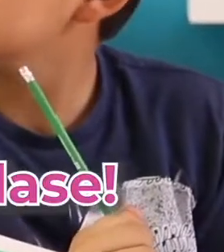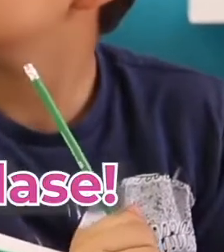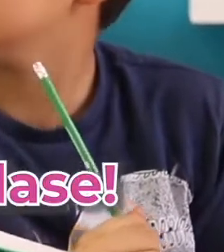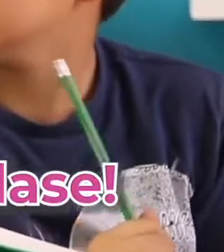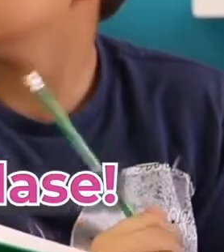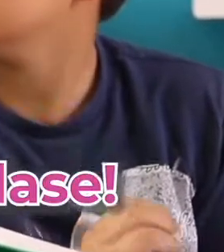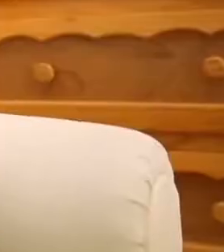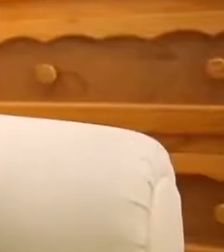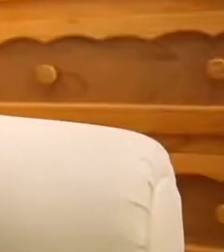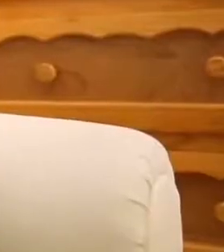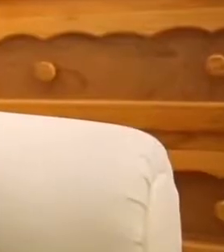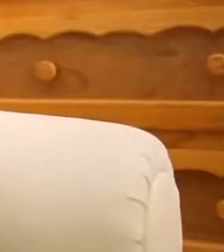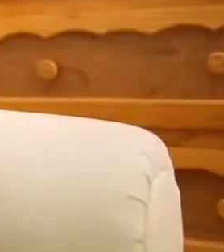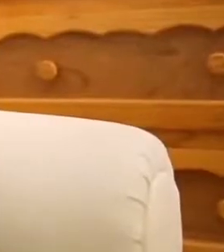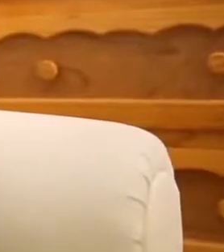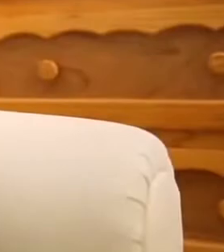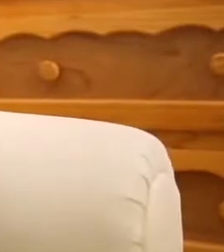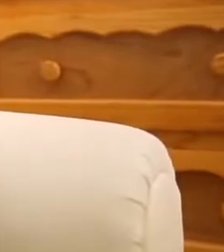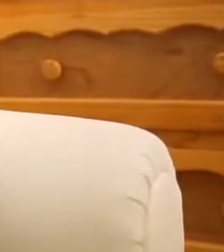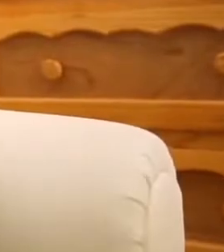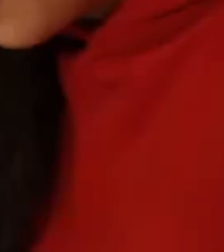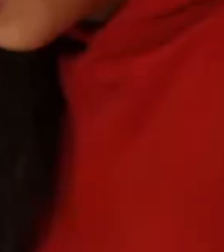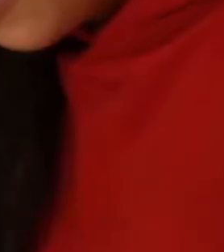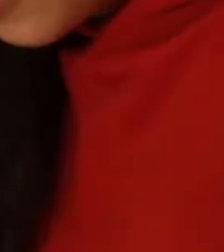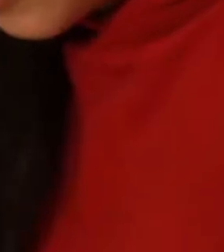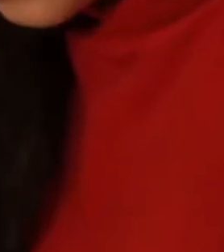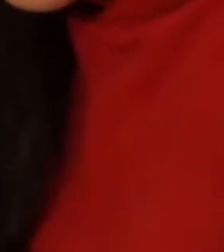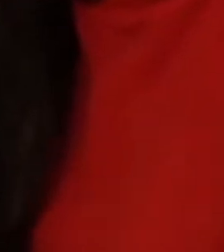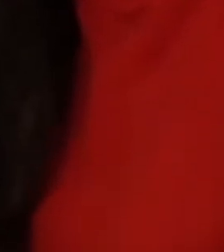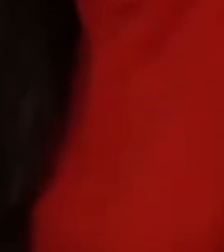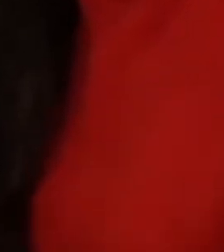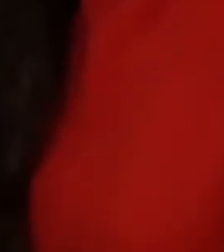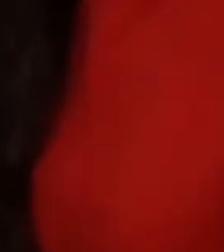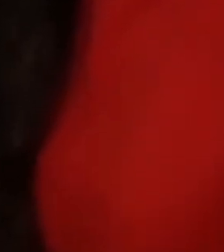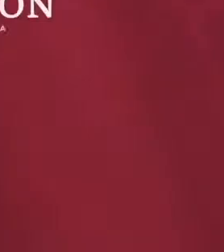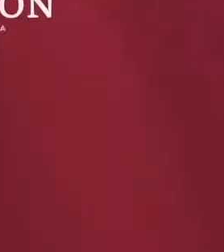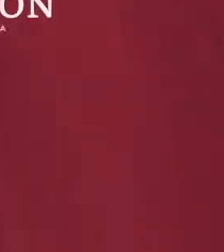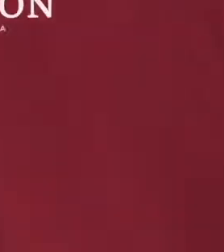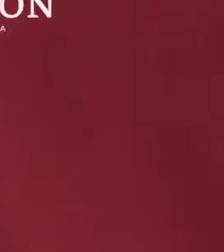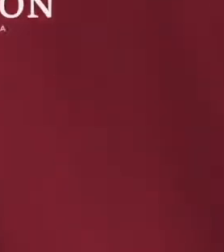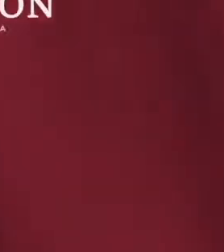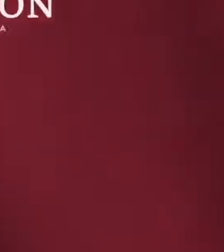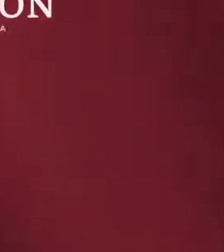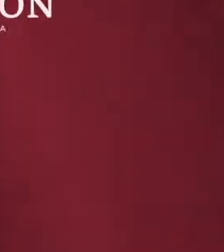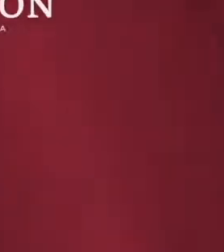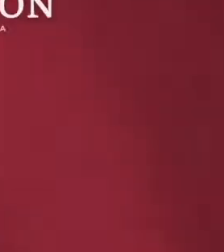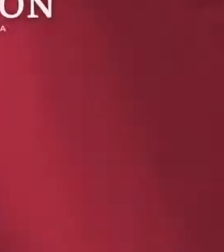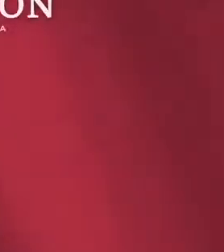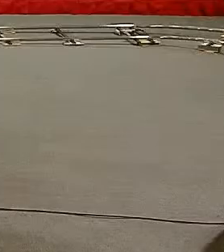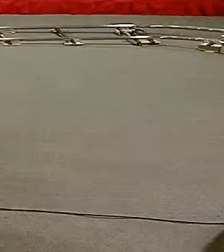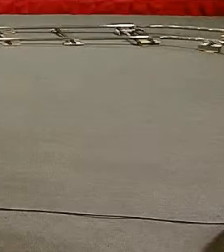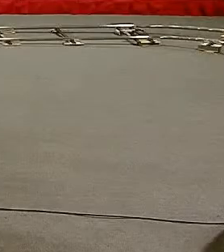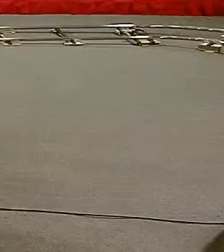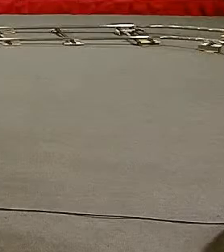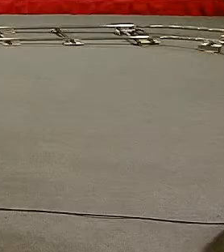ni una clase, porque podemos estar a distancia, pero siempre estamos unidos. Gobierno de